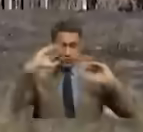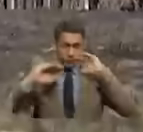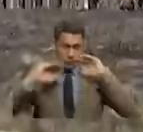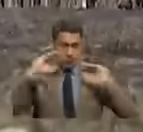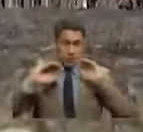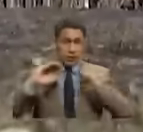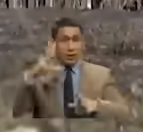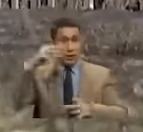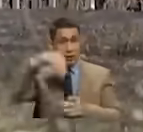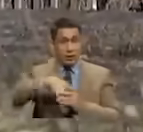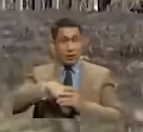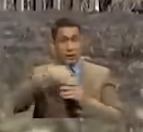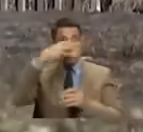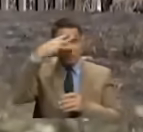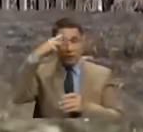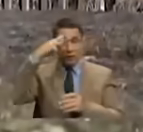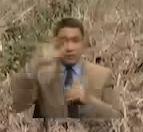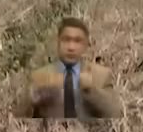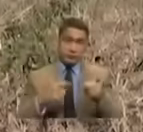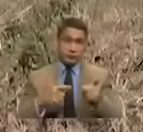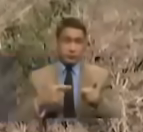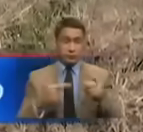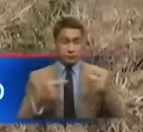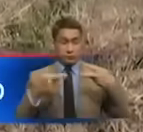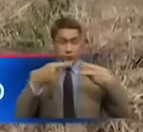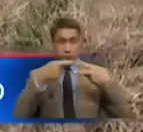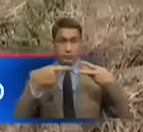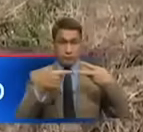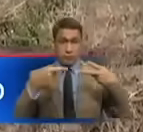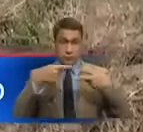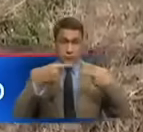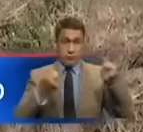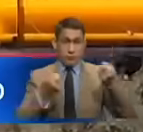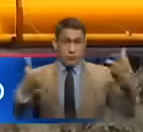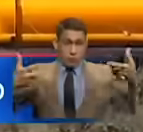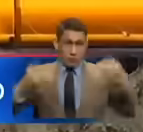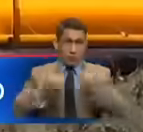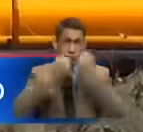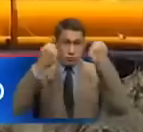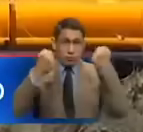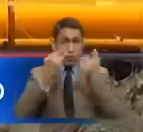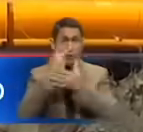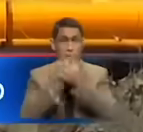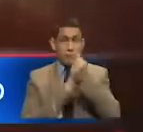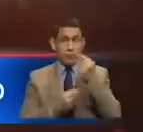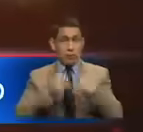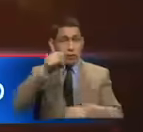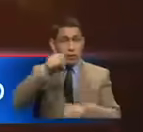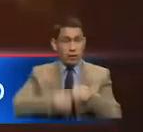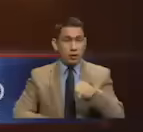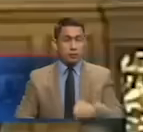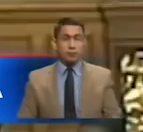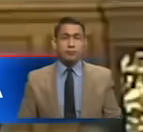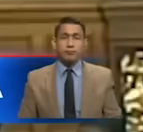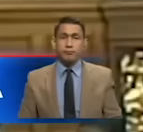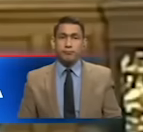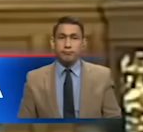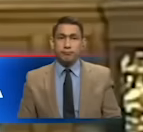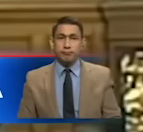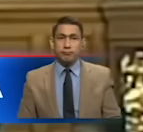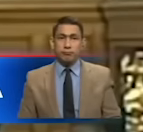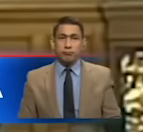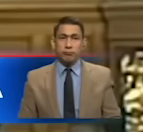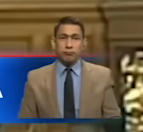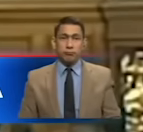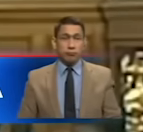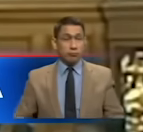el estado mexicano de Sinaloa. Los dos vehículos chocaron de frente y quedaron totalmente calcinados. El Parlamento